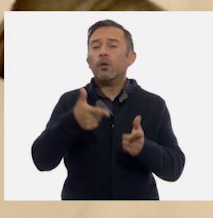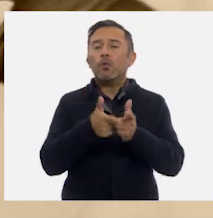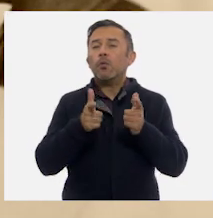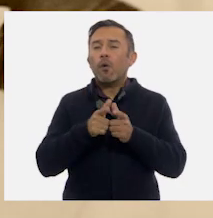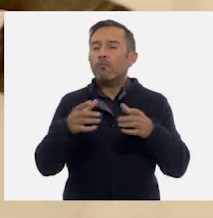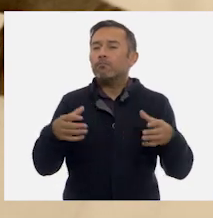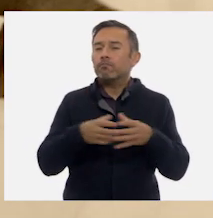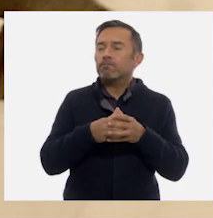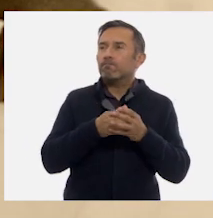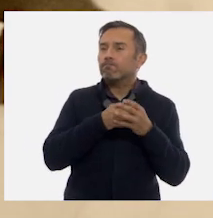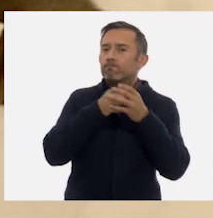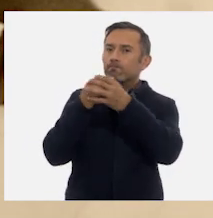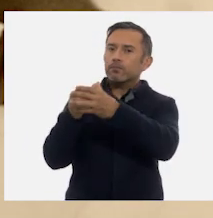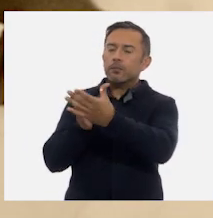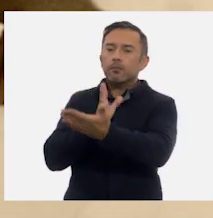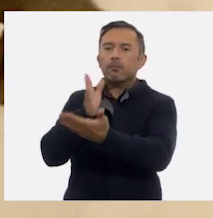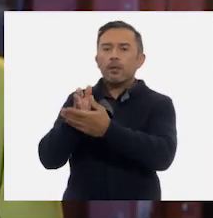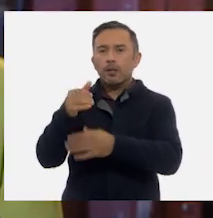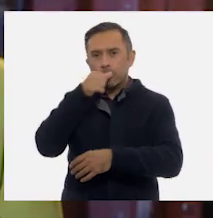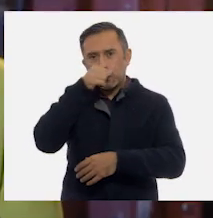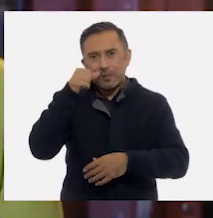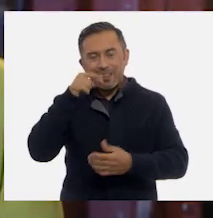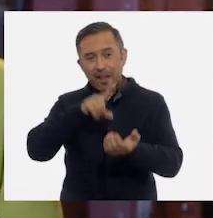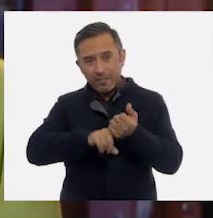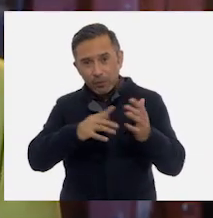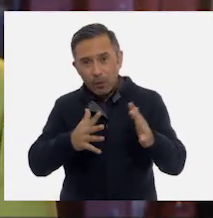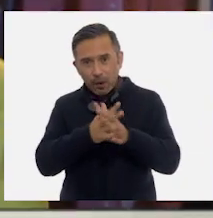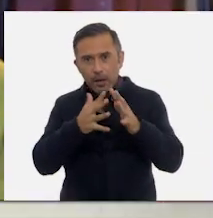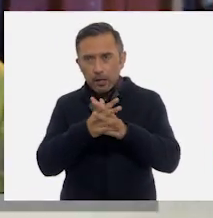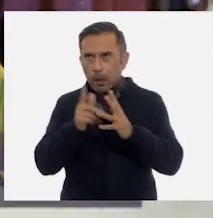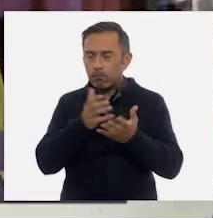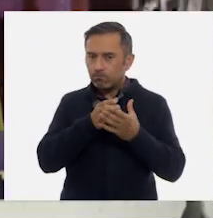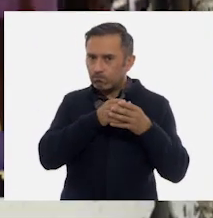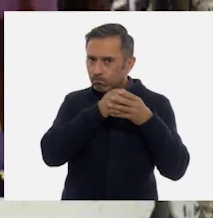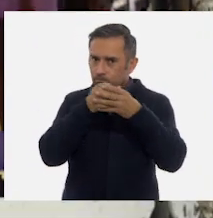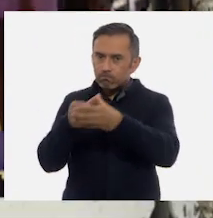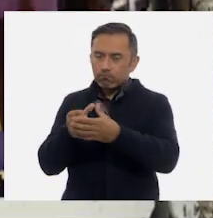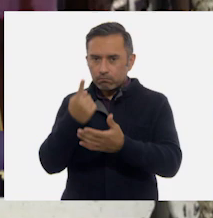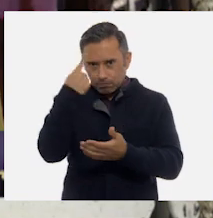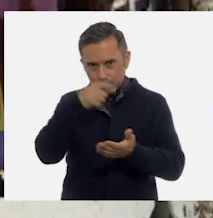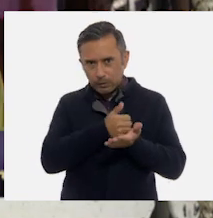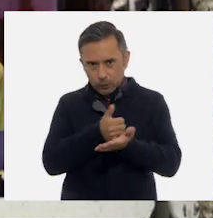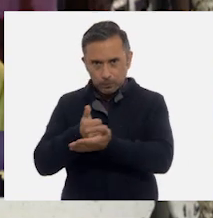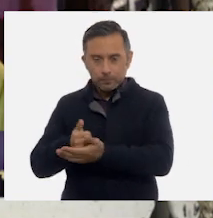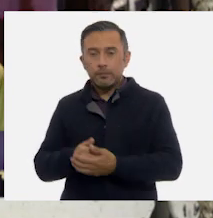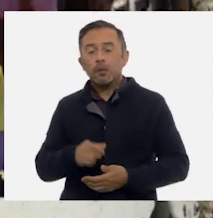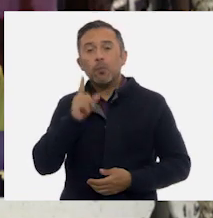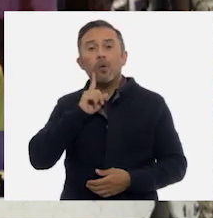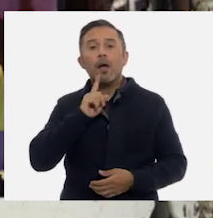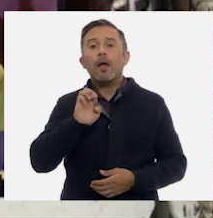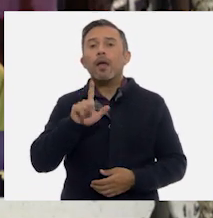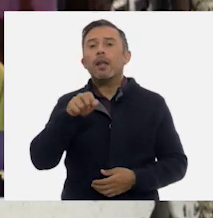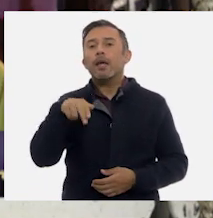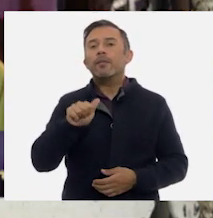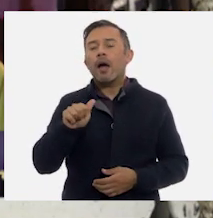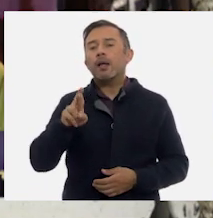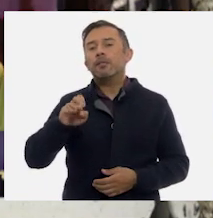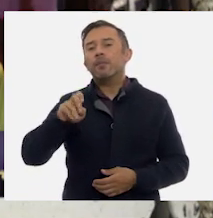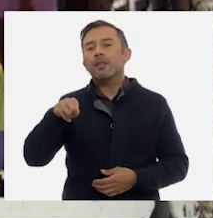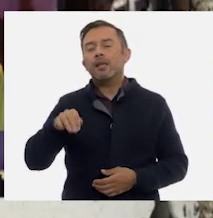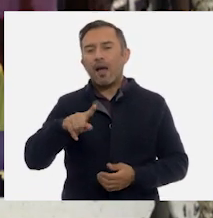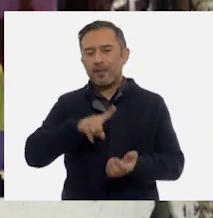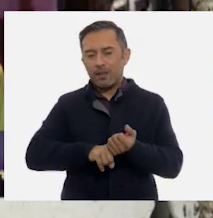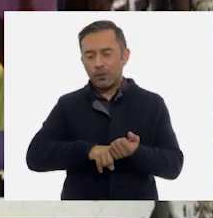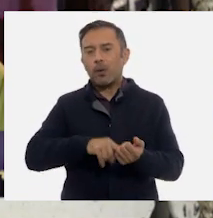donde ofreció sus servicios en medio de la guerra. Elena Arizmendi, junto con estudiantes de la Escuela Nacional de Medicina, toma